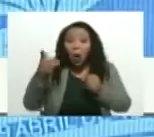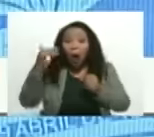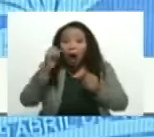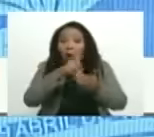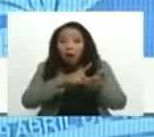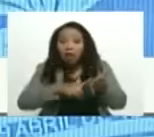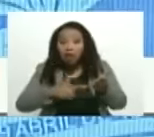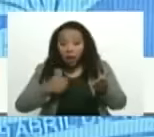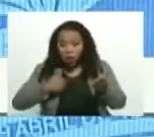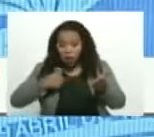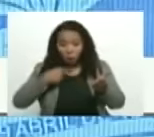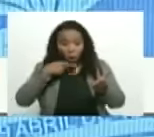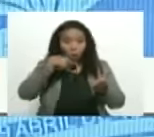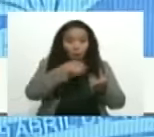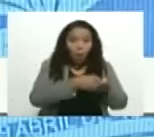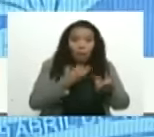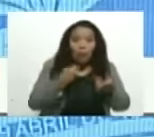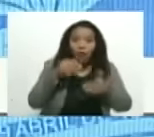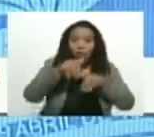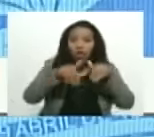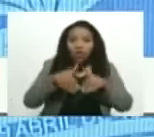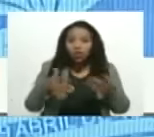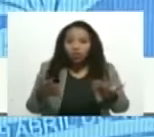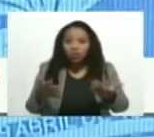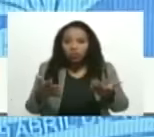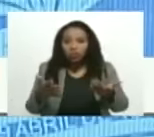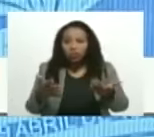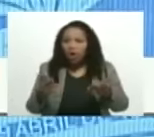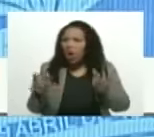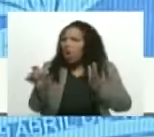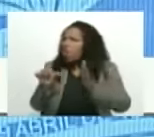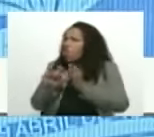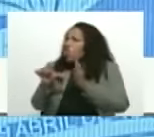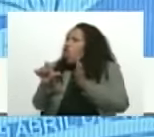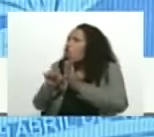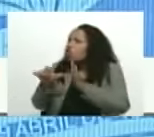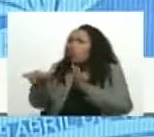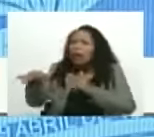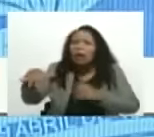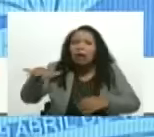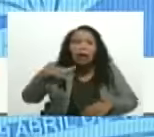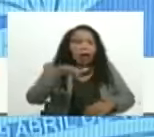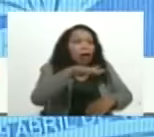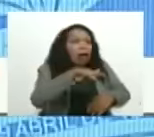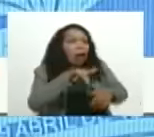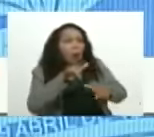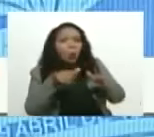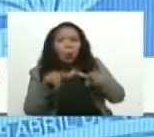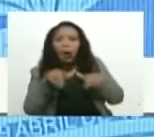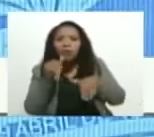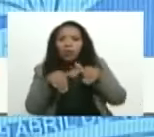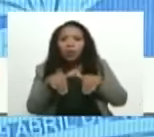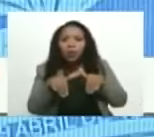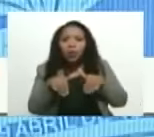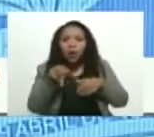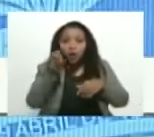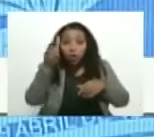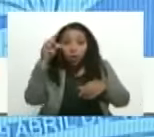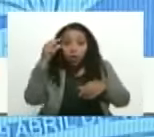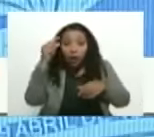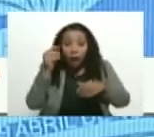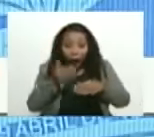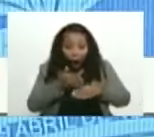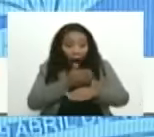segundo, nadie sabía dónde le correspondía su centro de votación. Y dos días antes, los centros, las pocas personas que